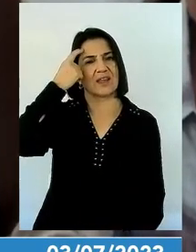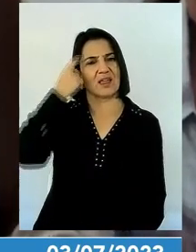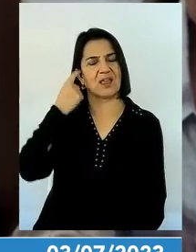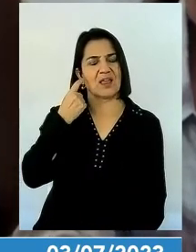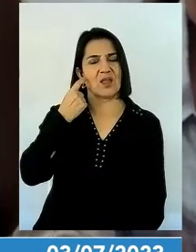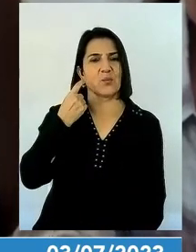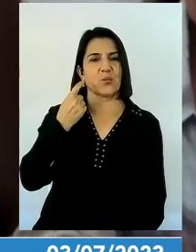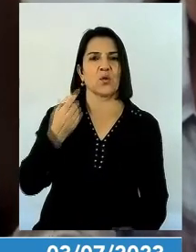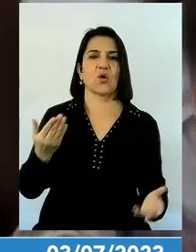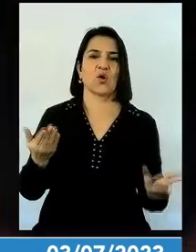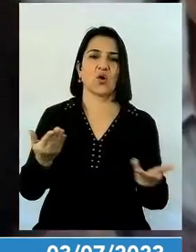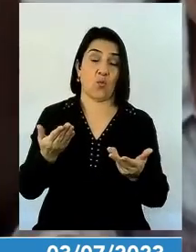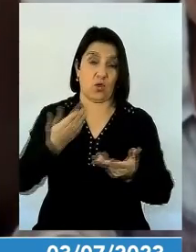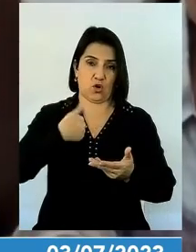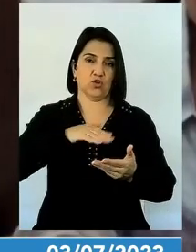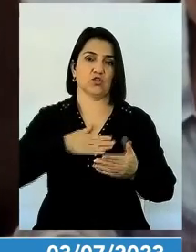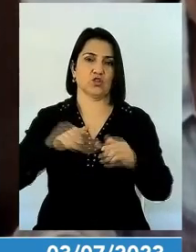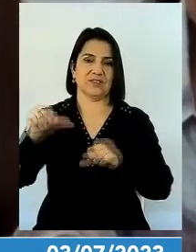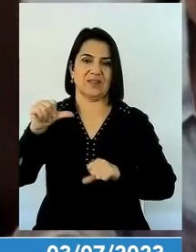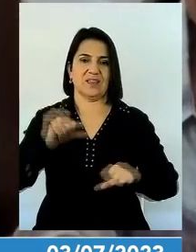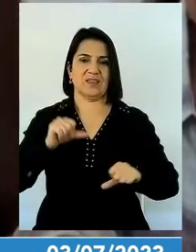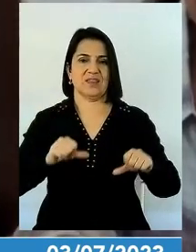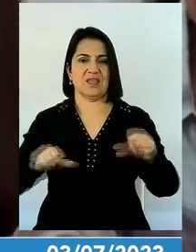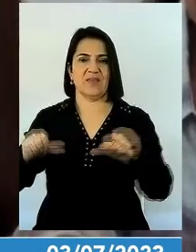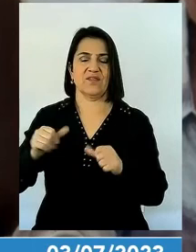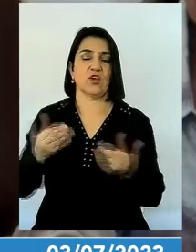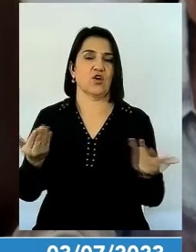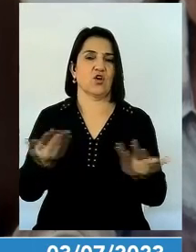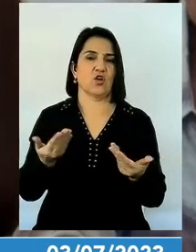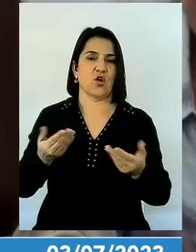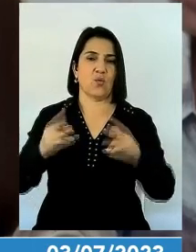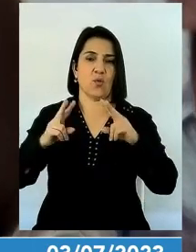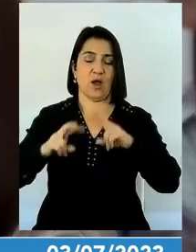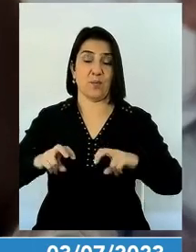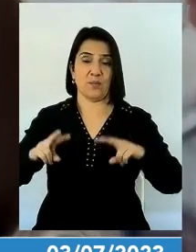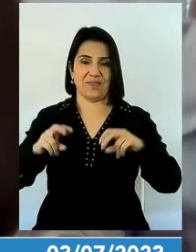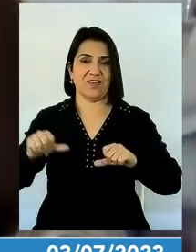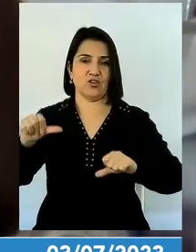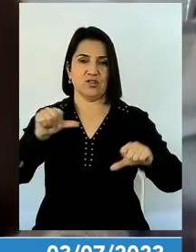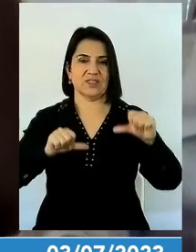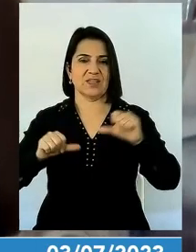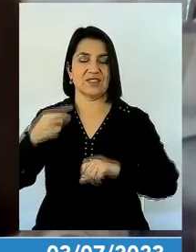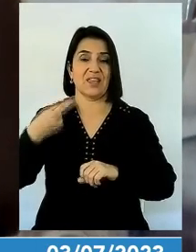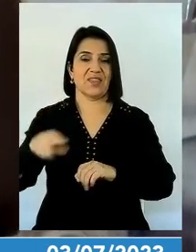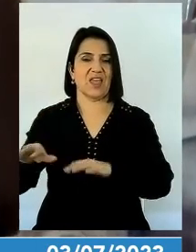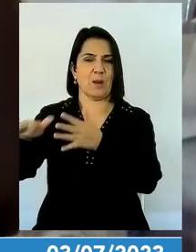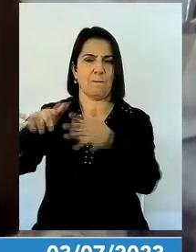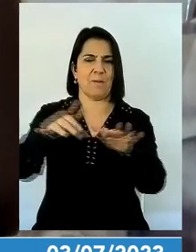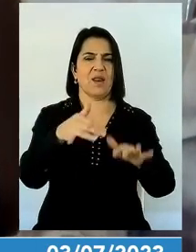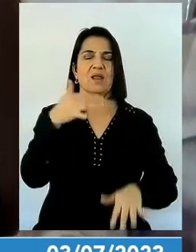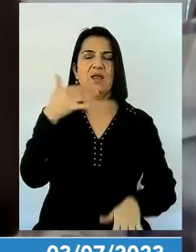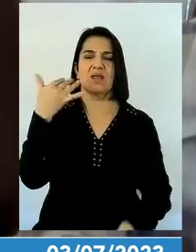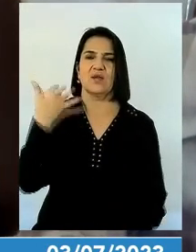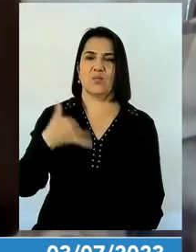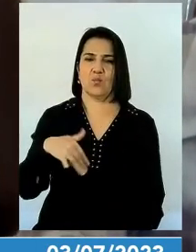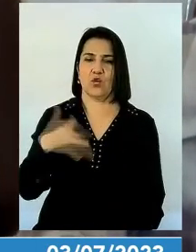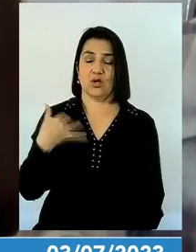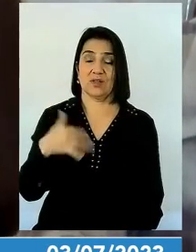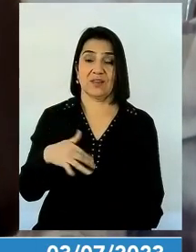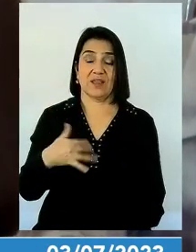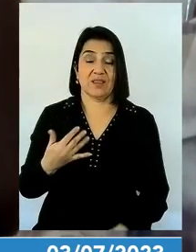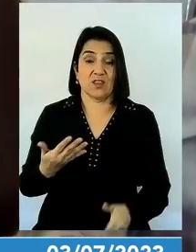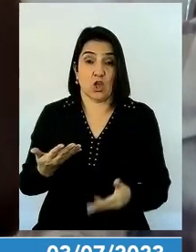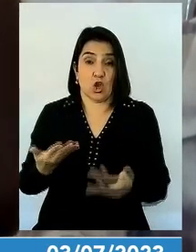científicos y como investigadores de las ciencias del mar, que es muy importante que hoy en día los ecosistemas se